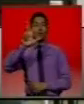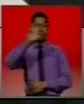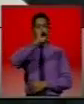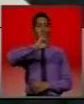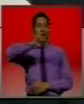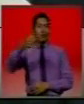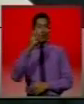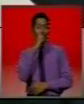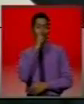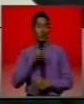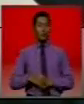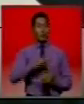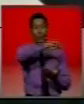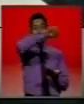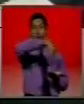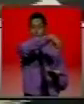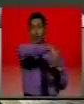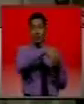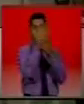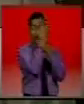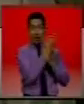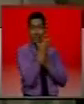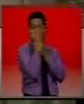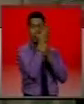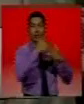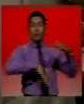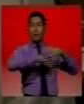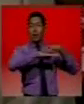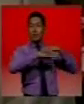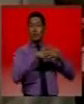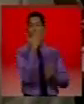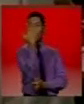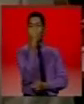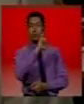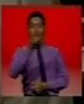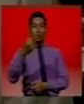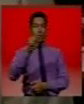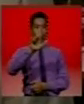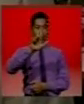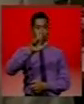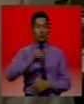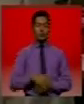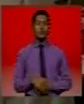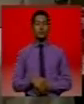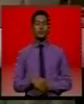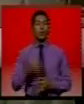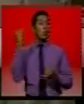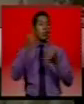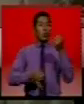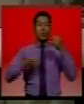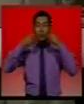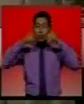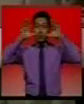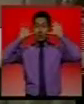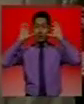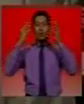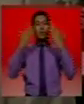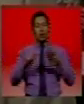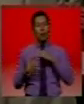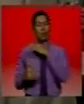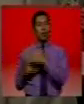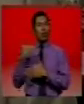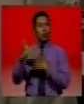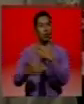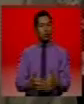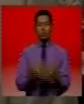Esmeraldas, la fecha es el 15 de julio. Esperemos que hasta finales del mes de diciembre estemos ya concluido el proceso